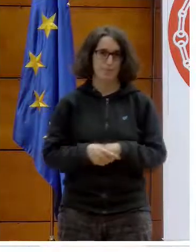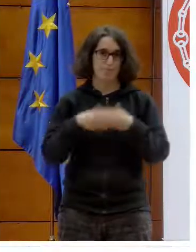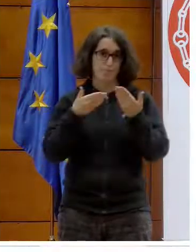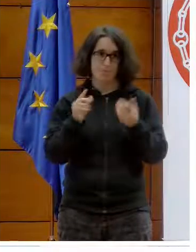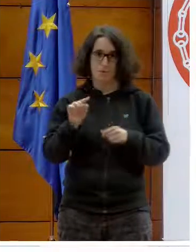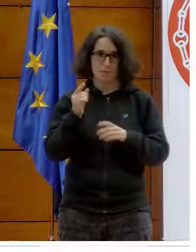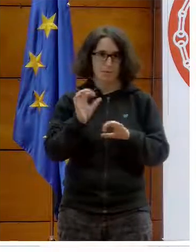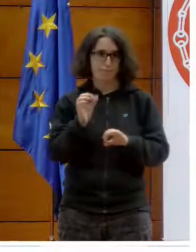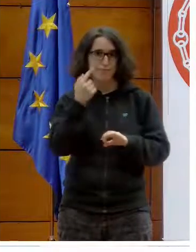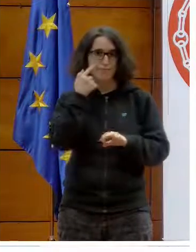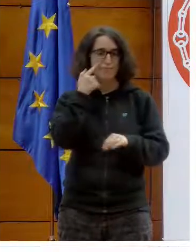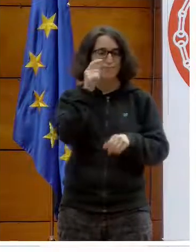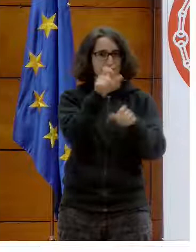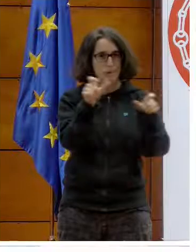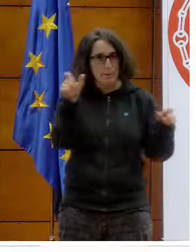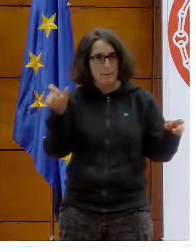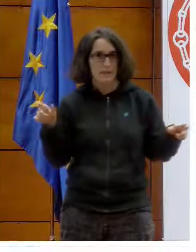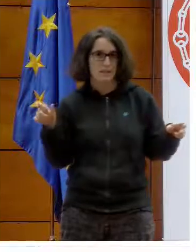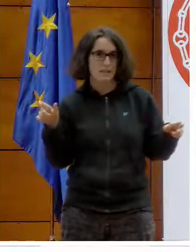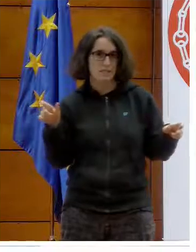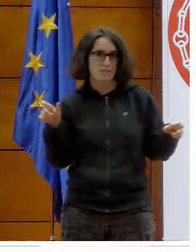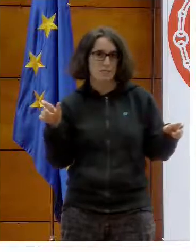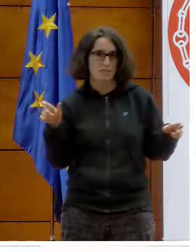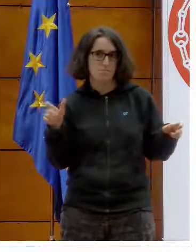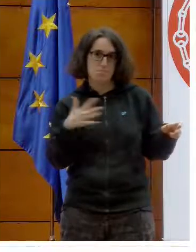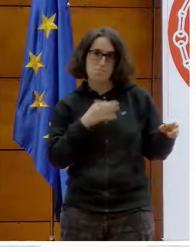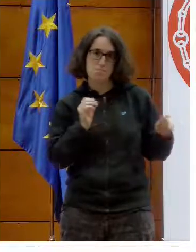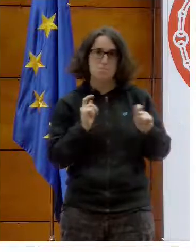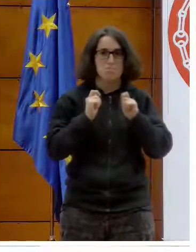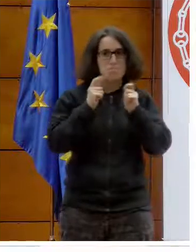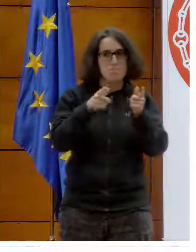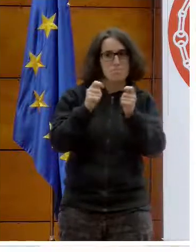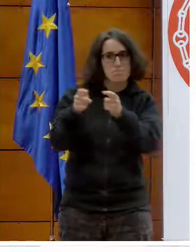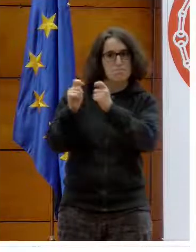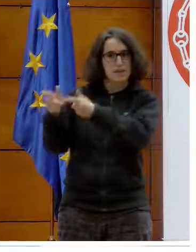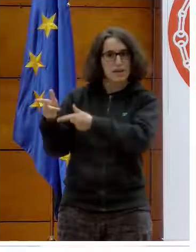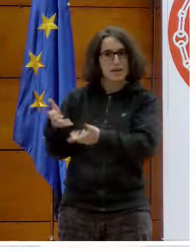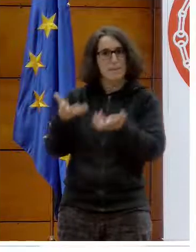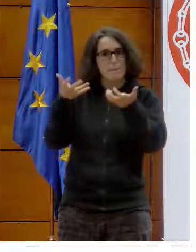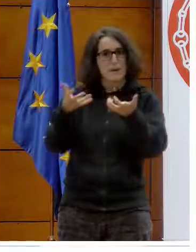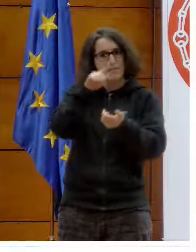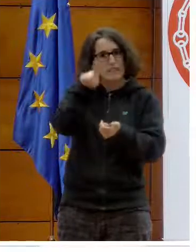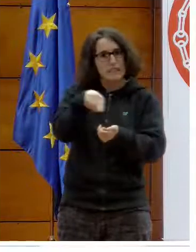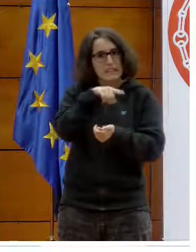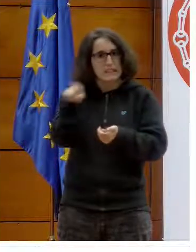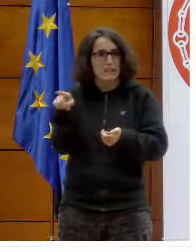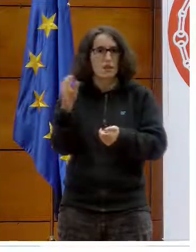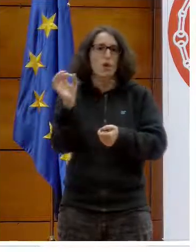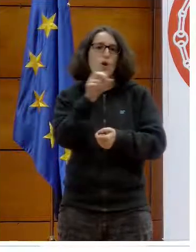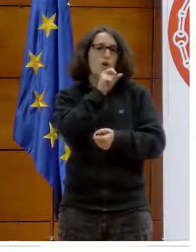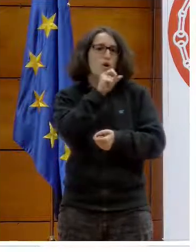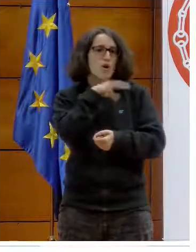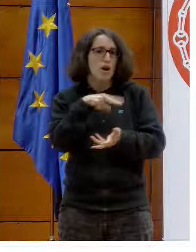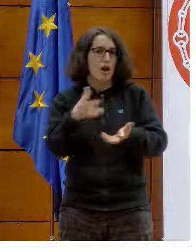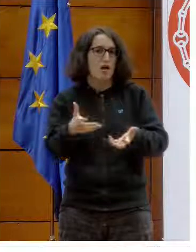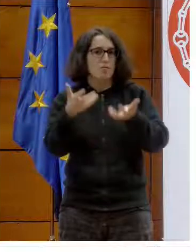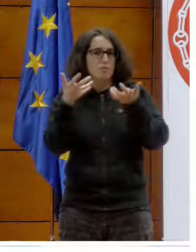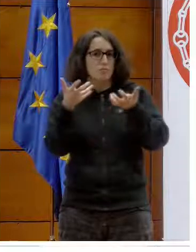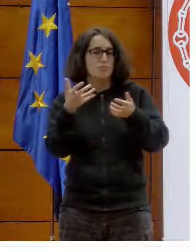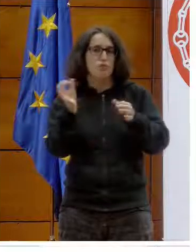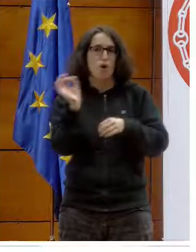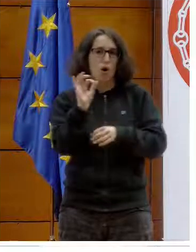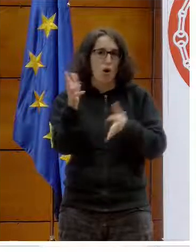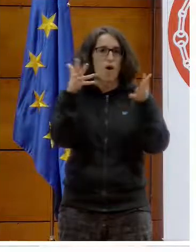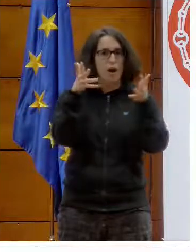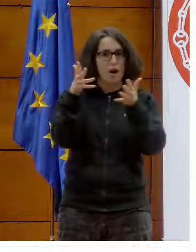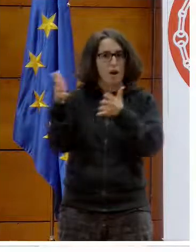personas pues pueden beneficiarse de esta terapia o a quién yo considero que le puedo ofrecer trabajar en el medio subacuático con la